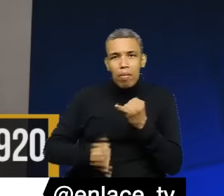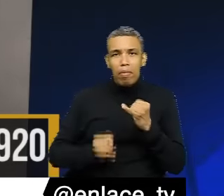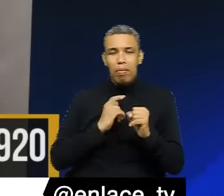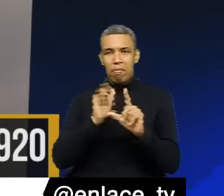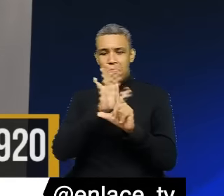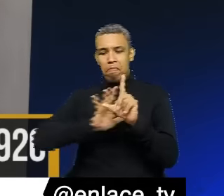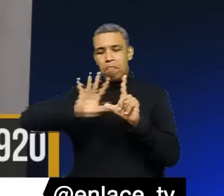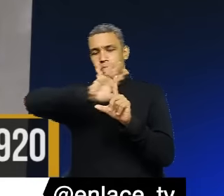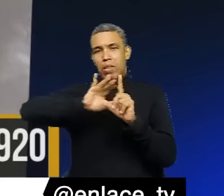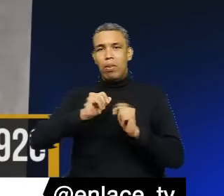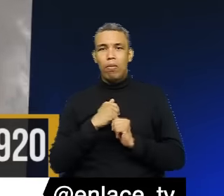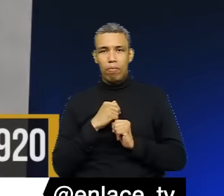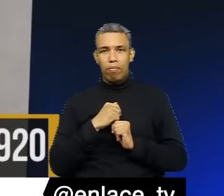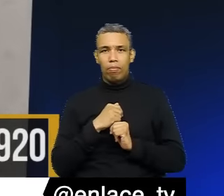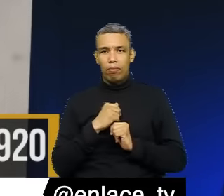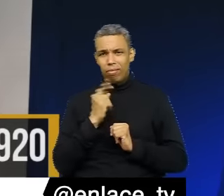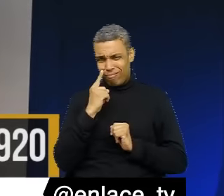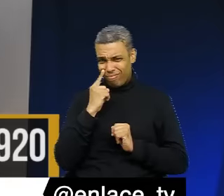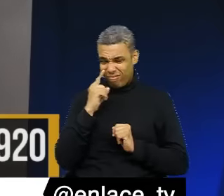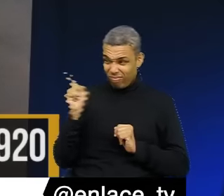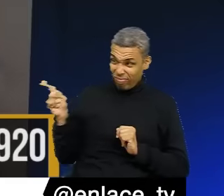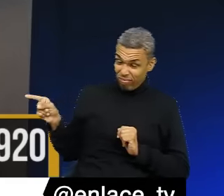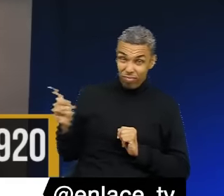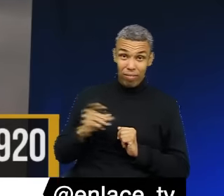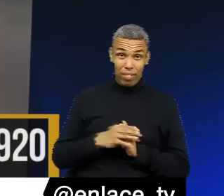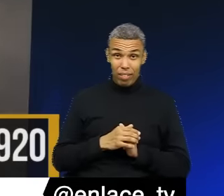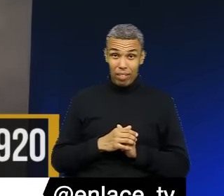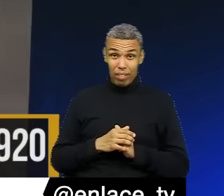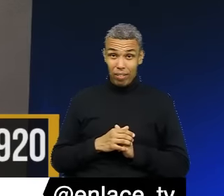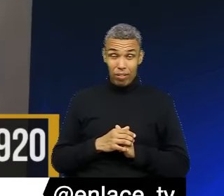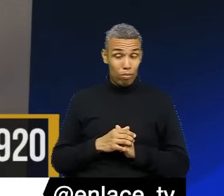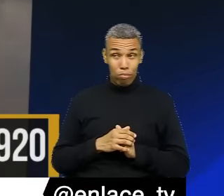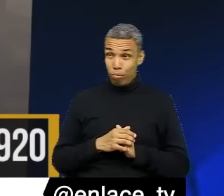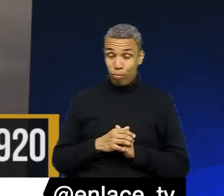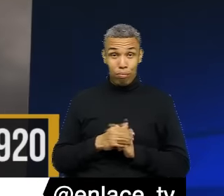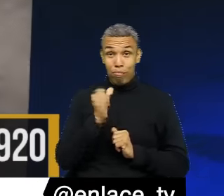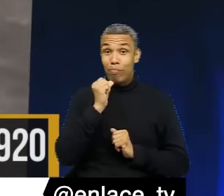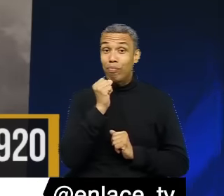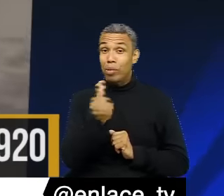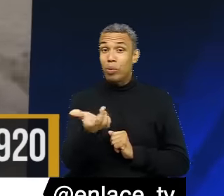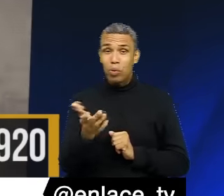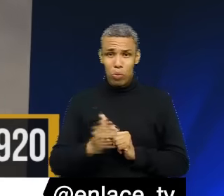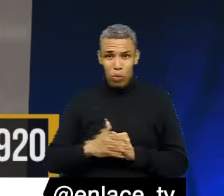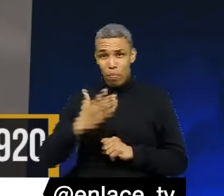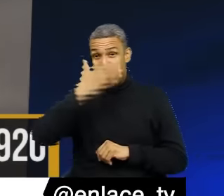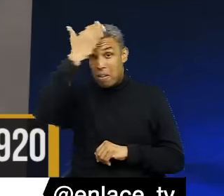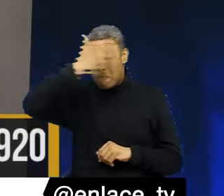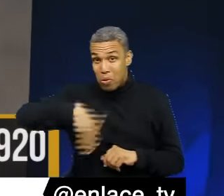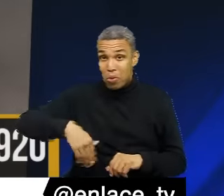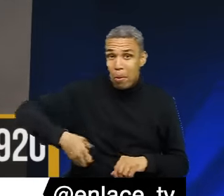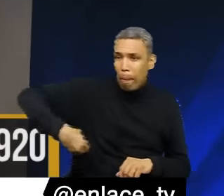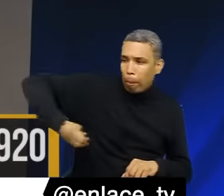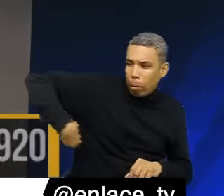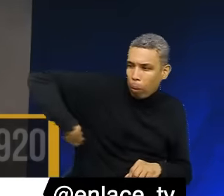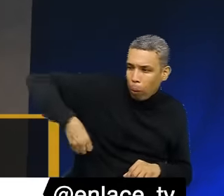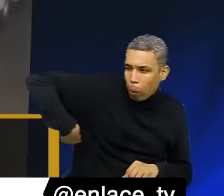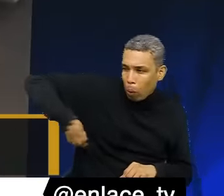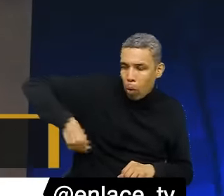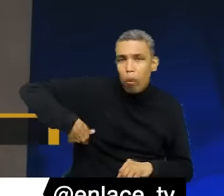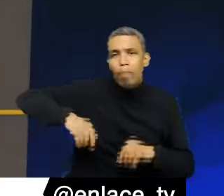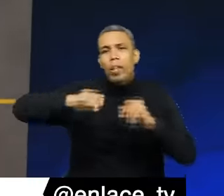un habitante de Barranca Bermeja. Menciona que es impresionante cómo este bus transita sin ningún problema por las